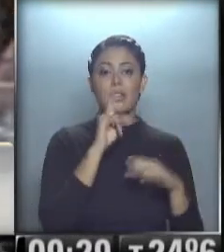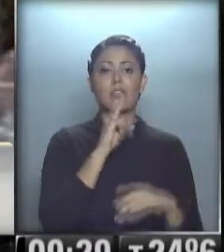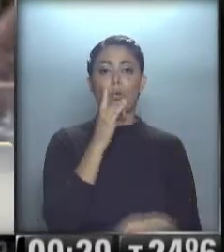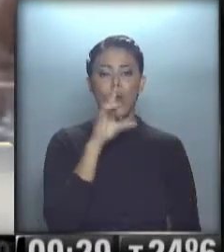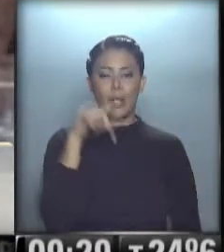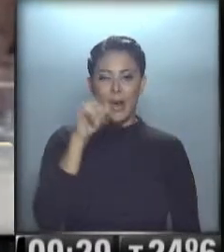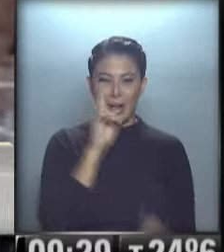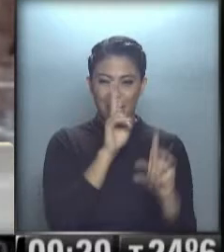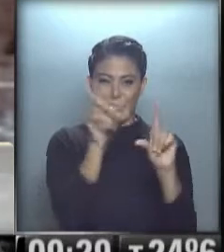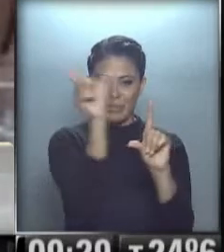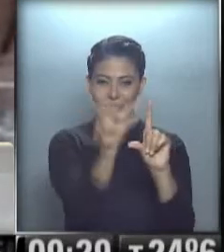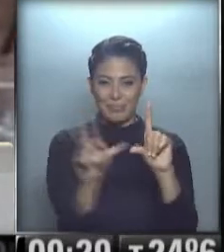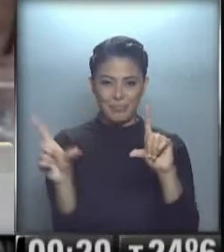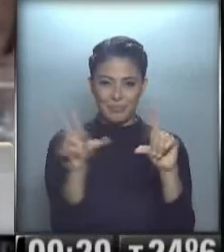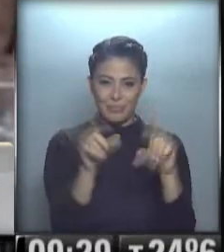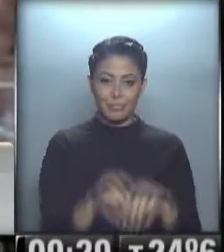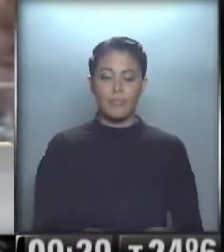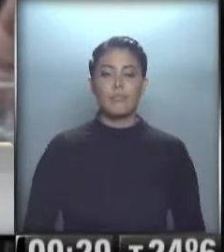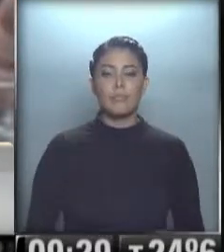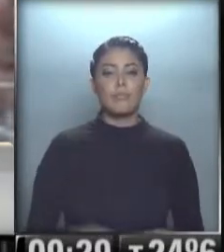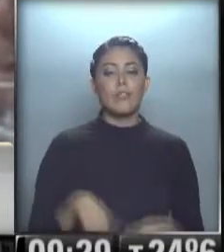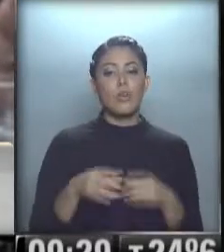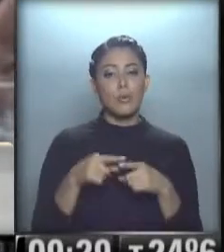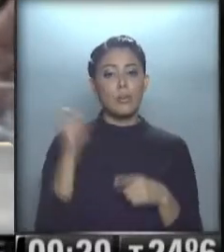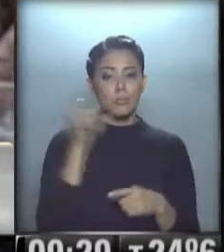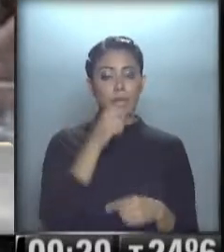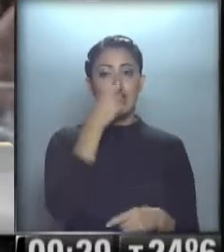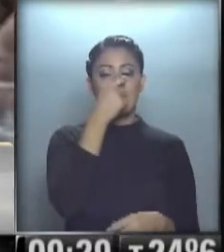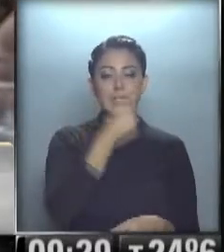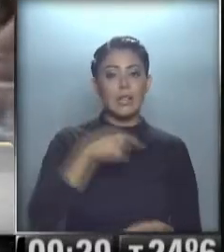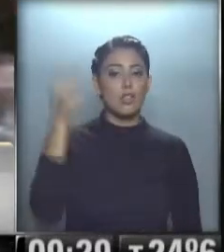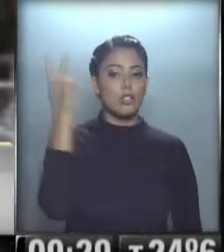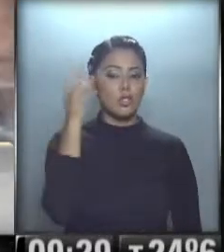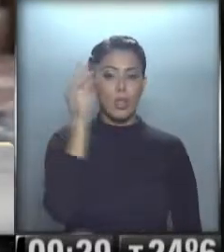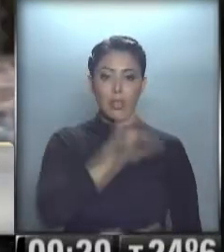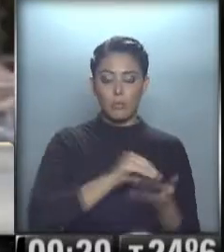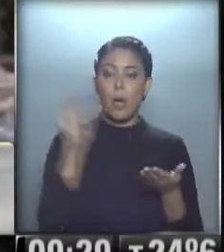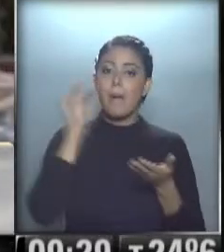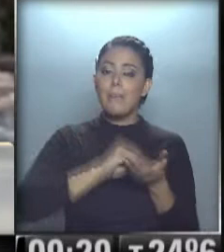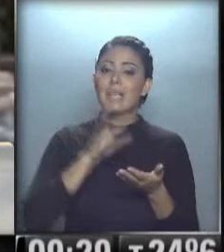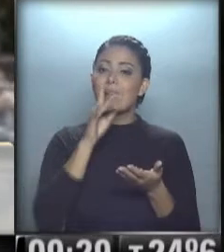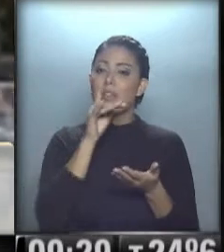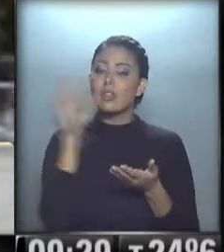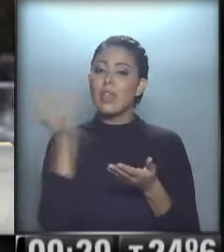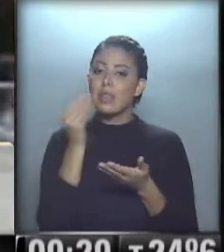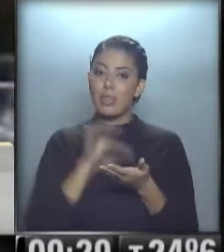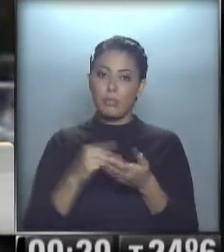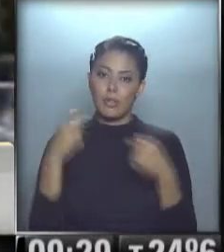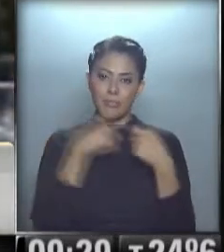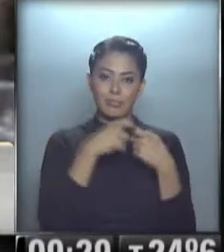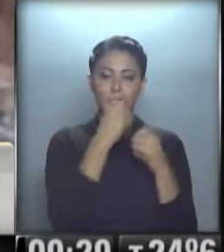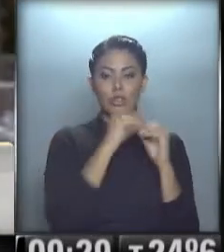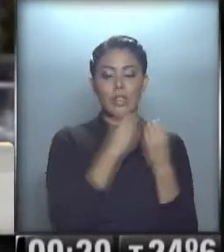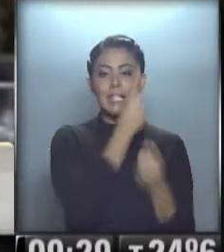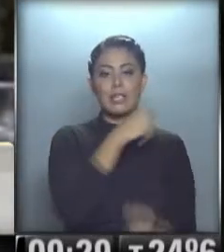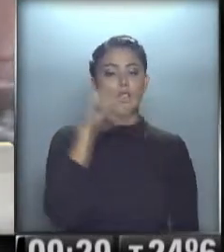viendo aquí en pantalla el diferente para la victoria tiene 118 diputados más 14 diputados aliados le da 132